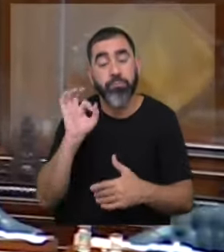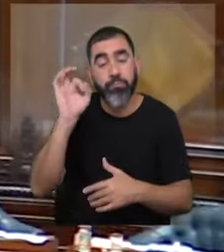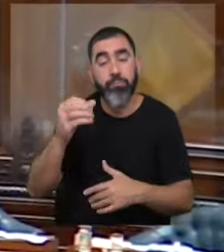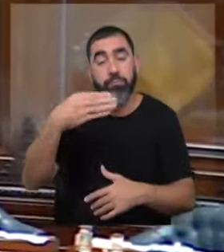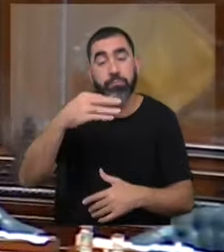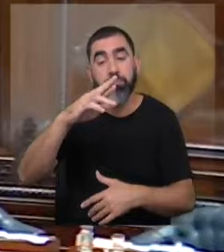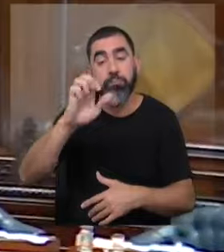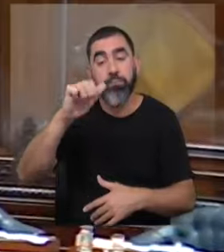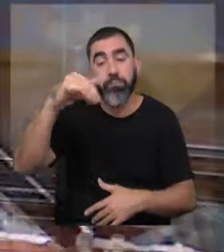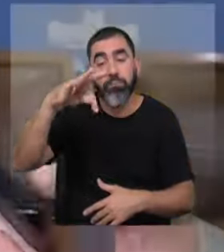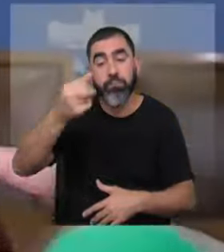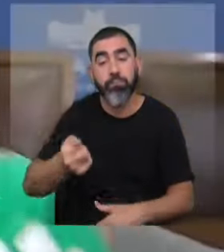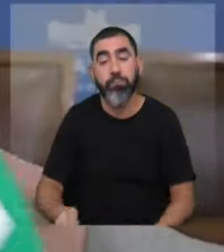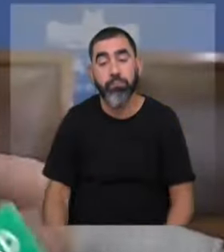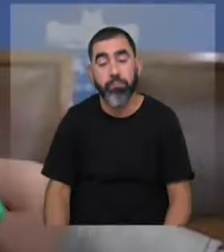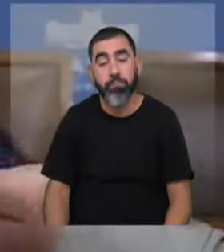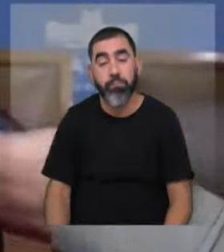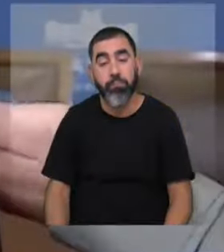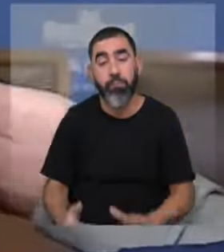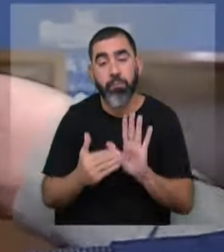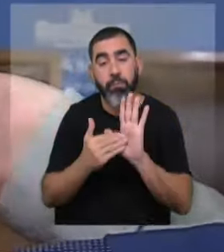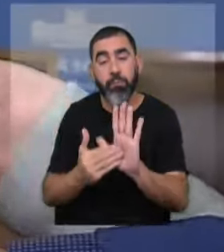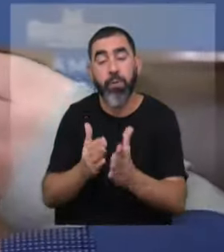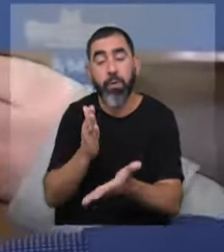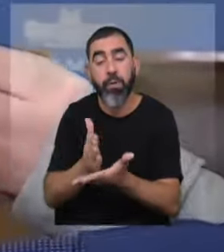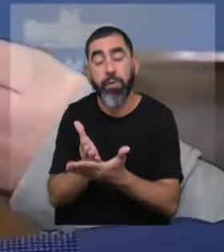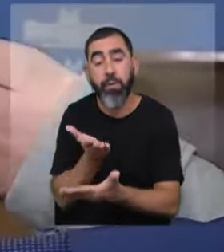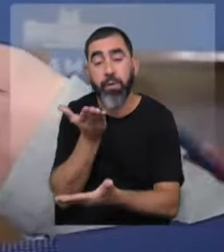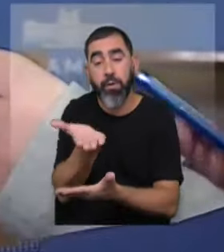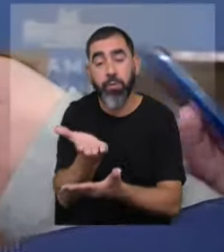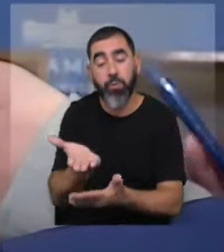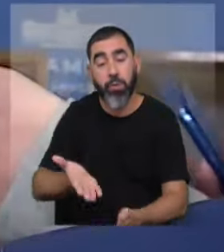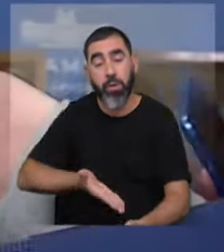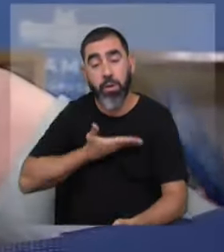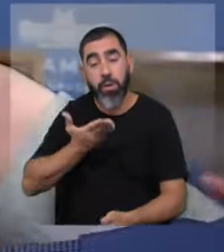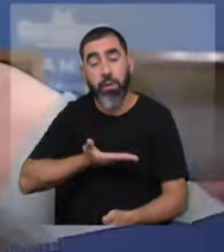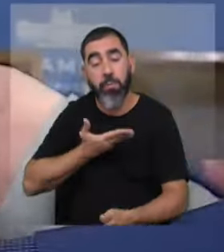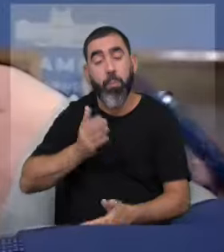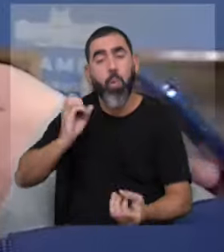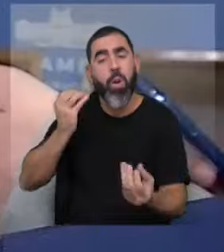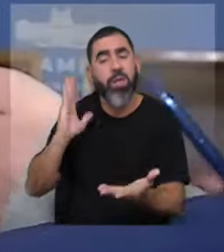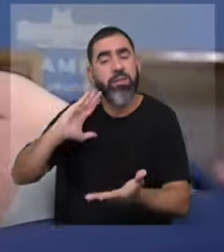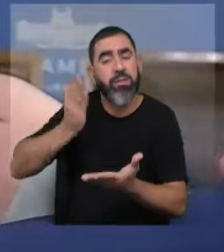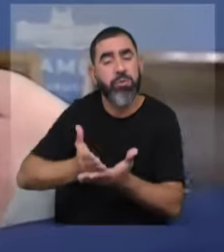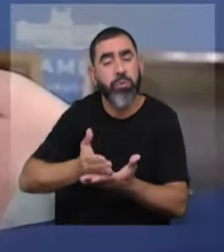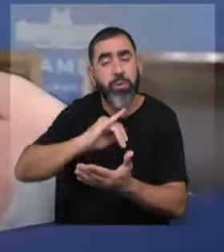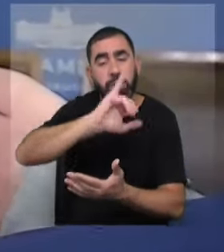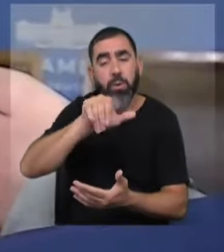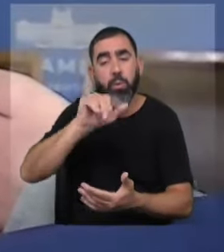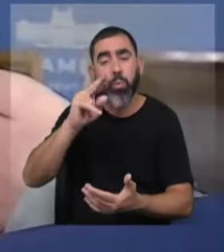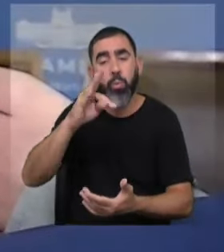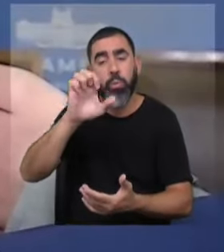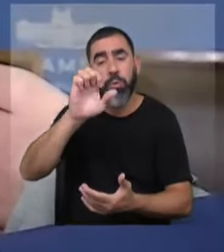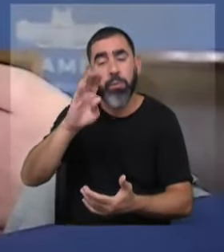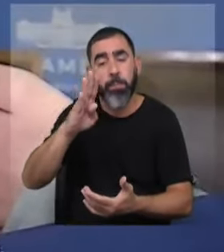Brenta. Bueno, Sartori presentó un derecho de petición reclamando respecto a la sanción que le aplicó la JUTEP de